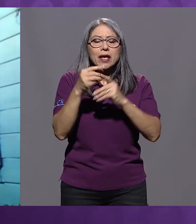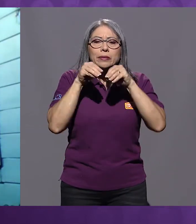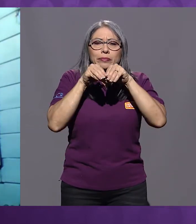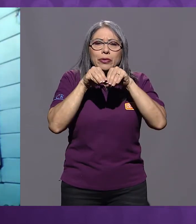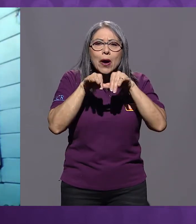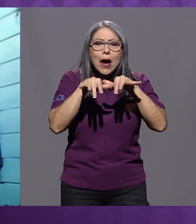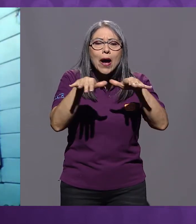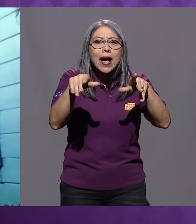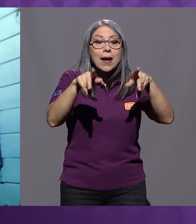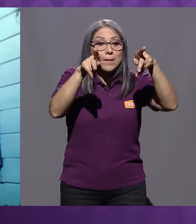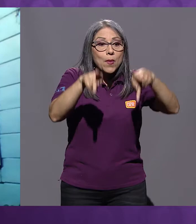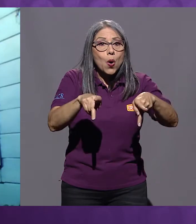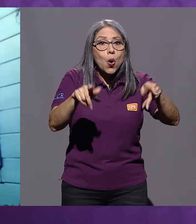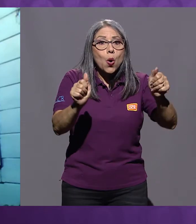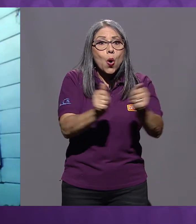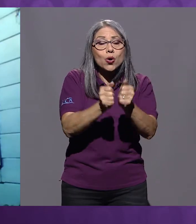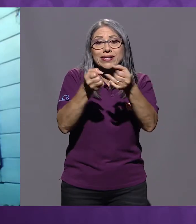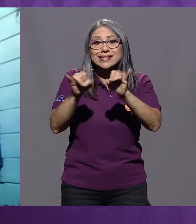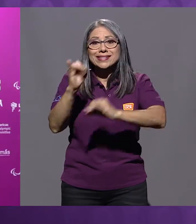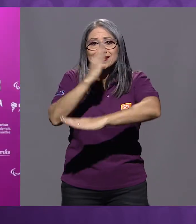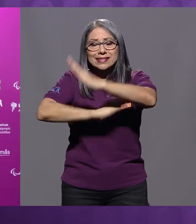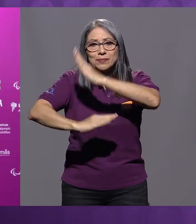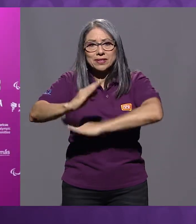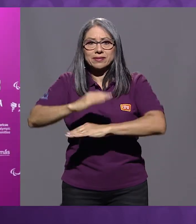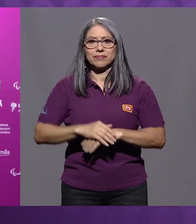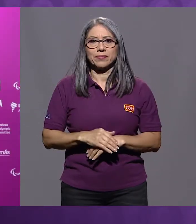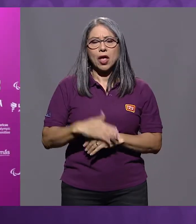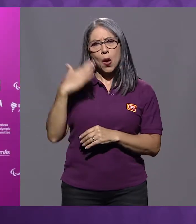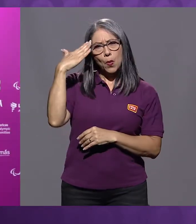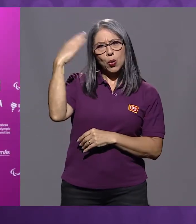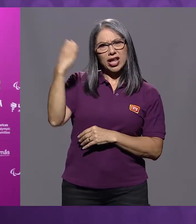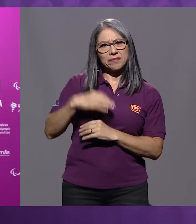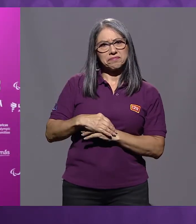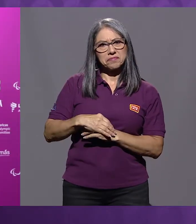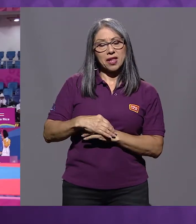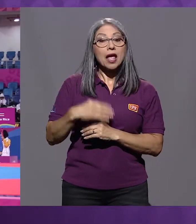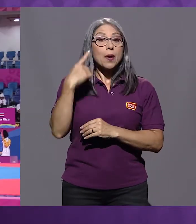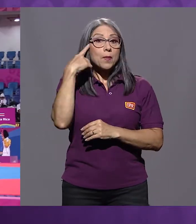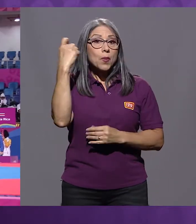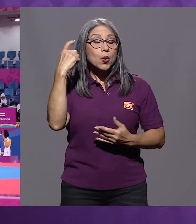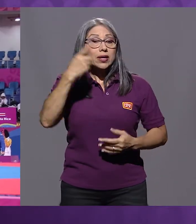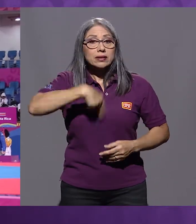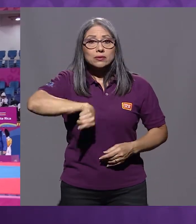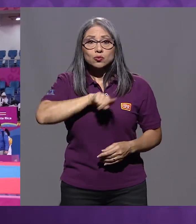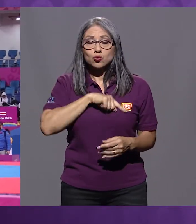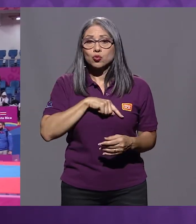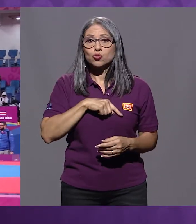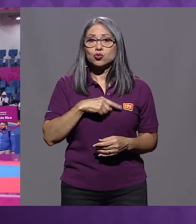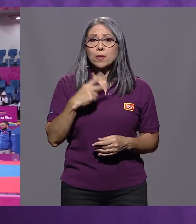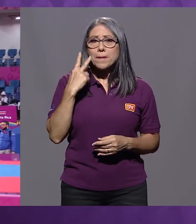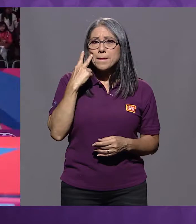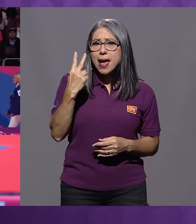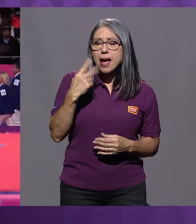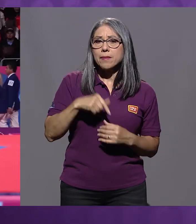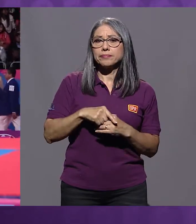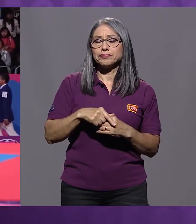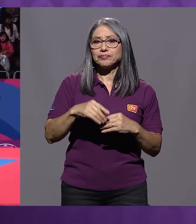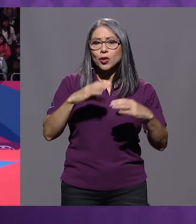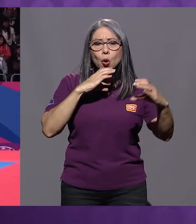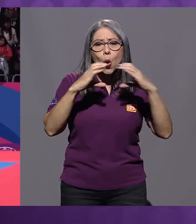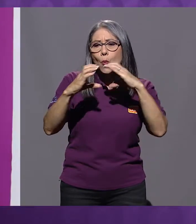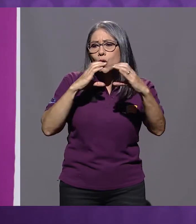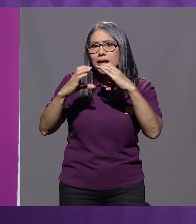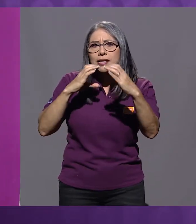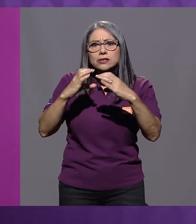población con y sin discapacidad. ¿Por qué? Porque por ahí vemos en donde esta comunicación que se hace